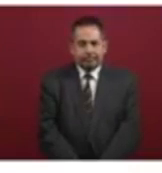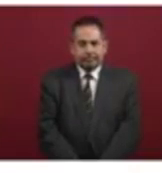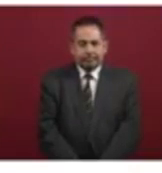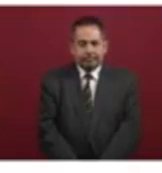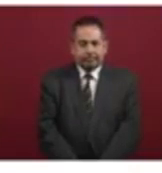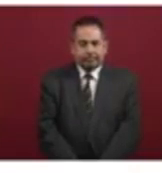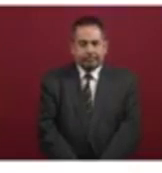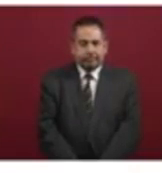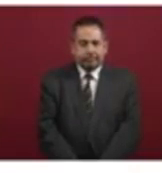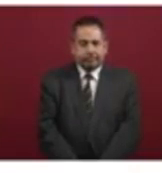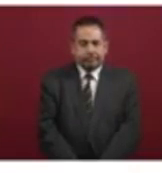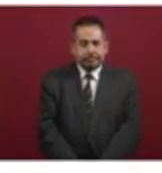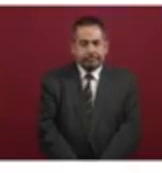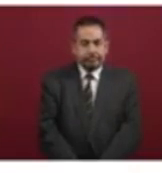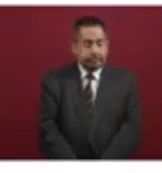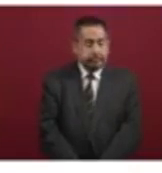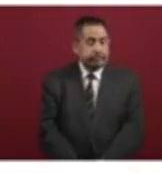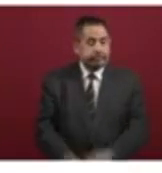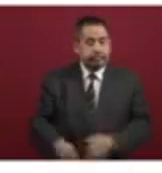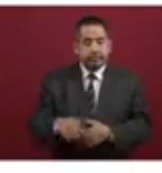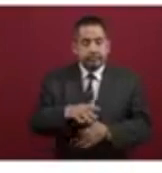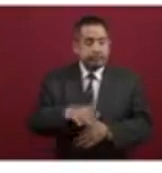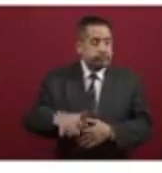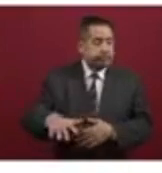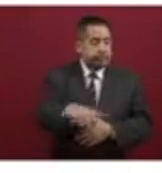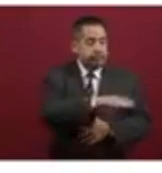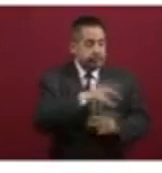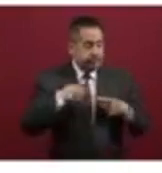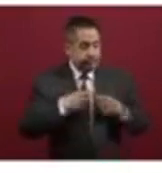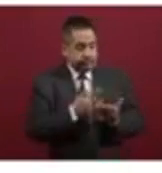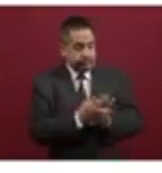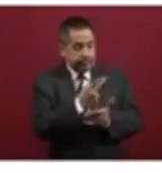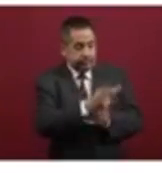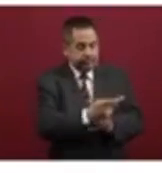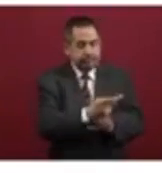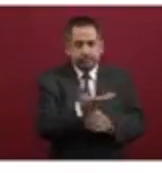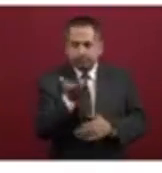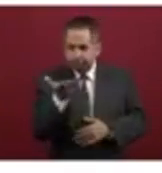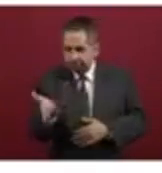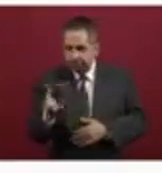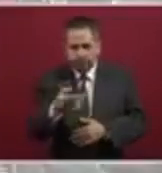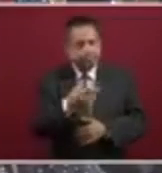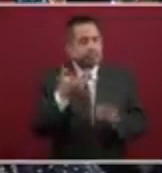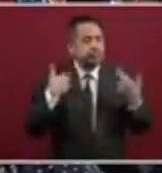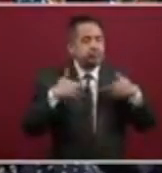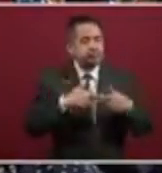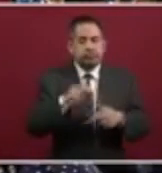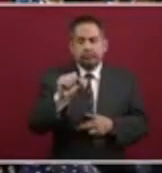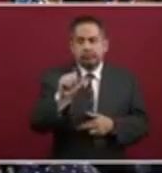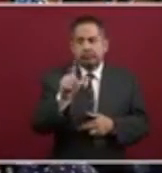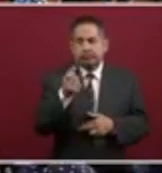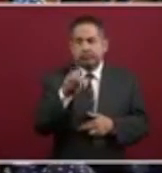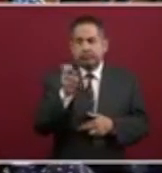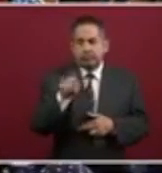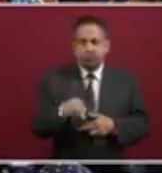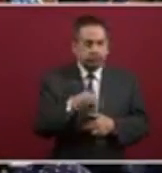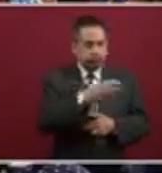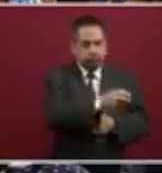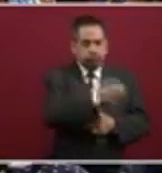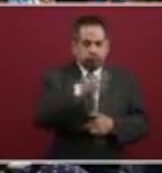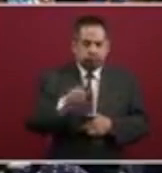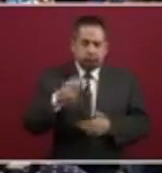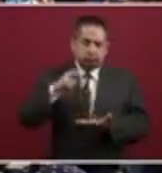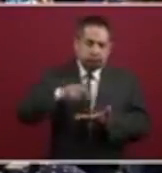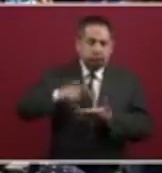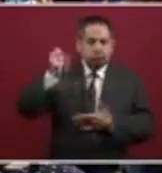En representación de los condecorados, solicitamos al profesor Salomón Maximiliano Emeterio hacer uso de